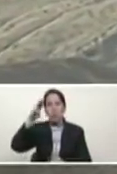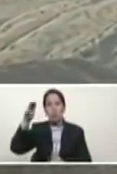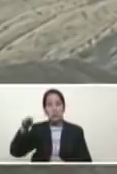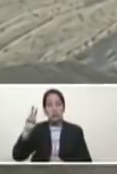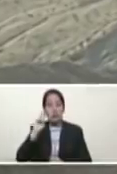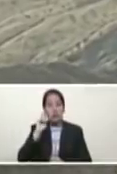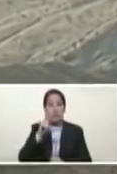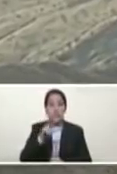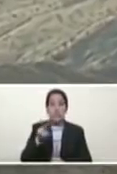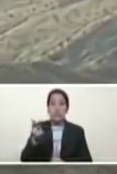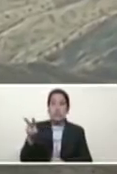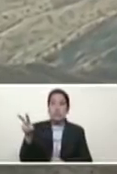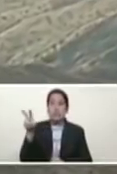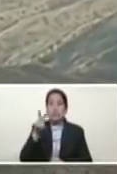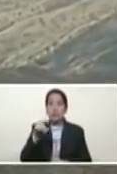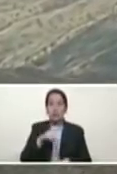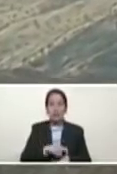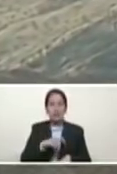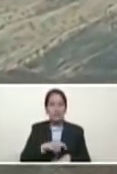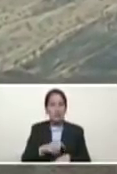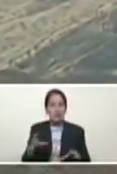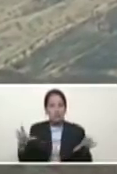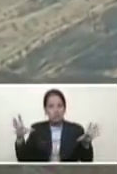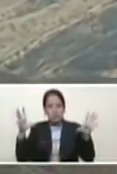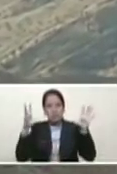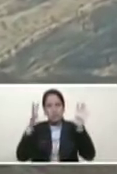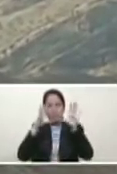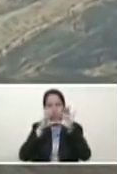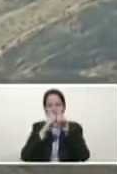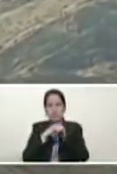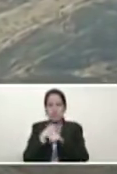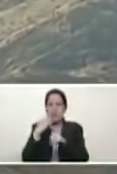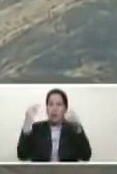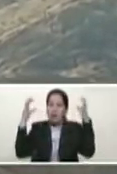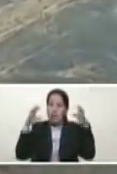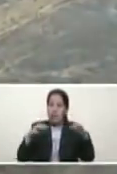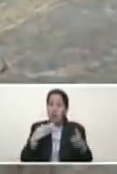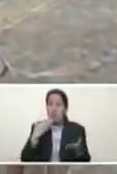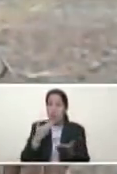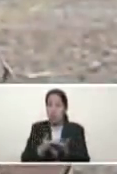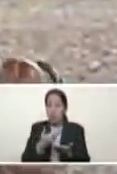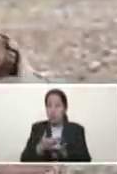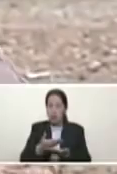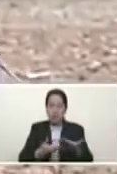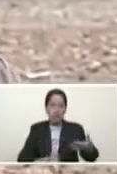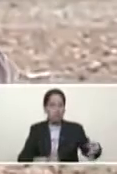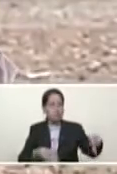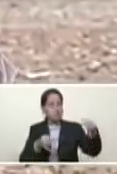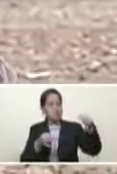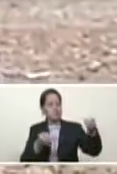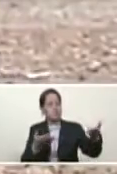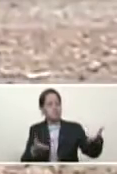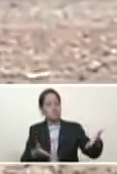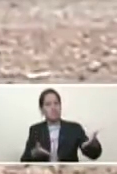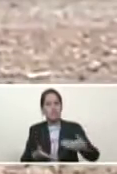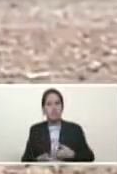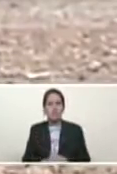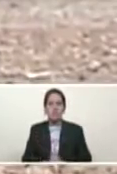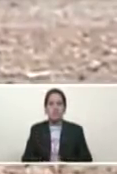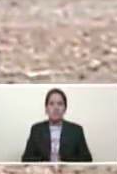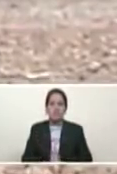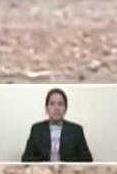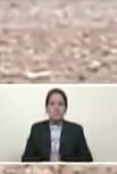este tiempo aquí nublado, así que está llegando la lluvia. Y aquí hay una propuesta, pues. Una propuesta.